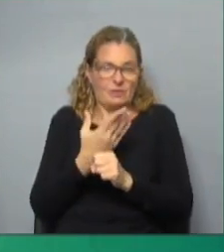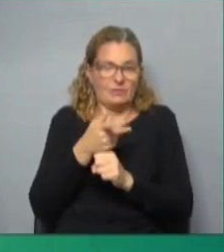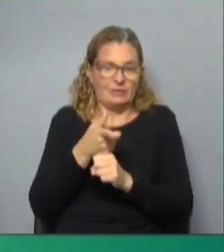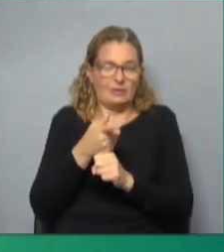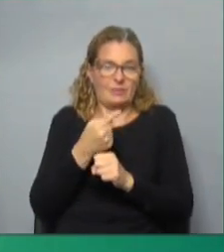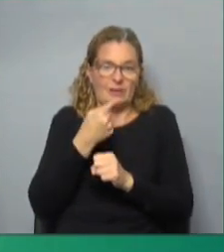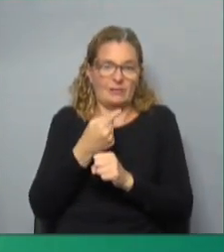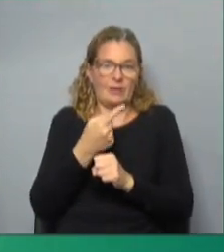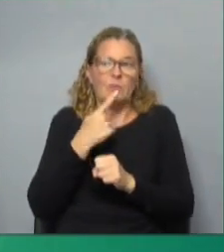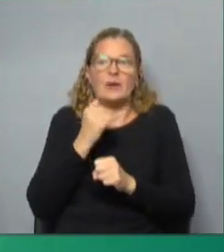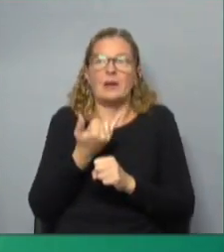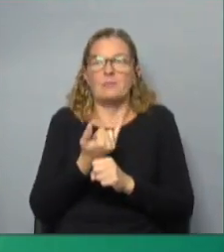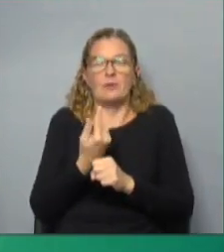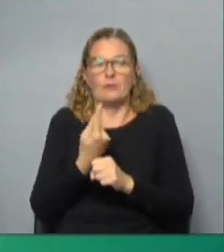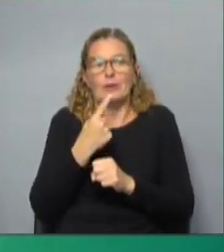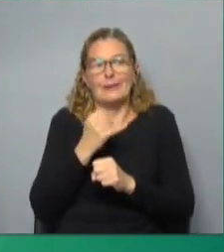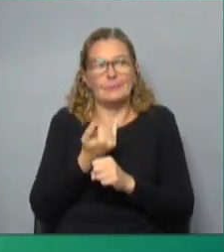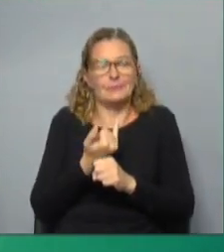para decir un ejemplo